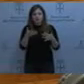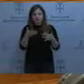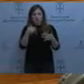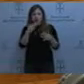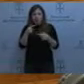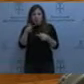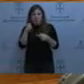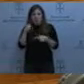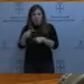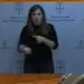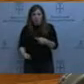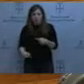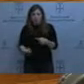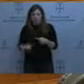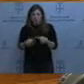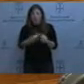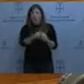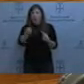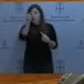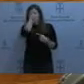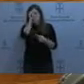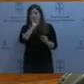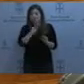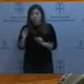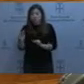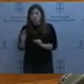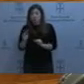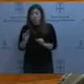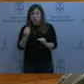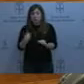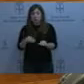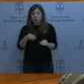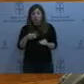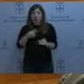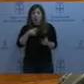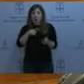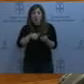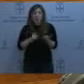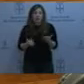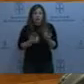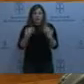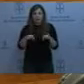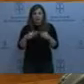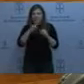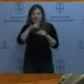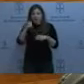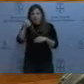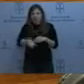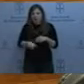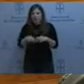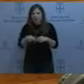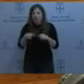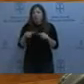O sobre eso, pues cada uno tiene su opinión y en el lenguaje normal, en el histórico, o en el cultural, o en el cotidiano,